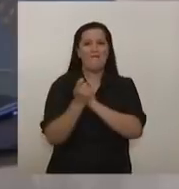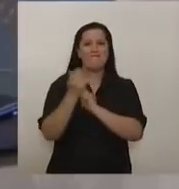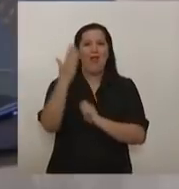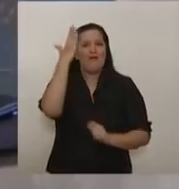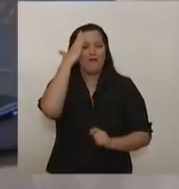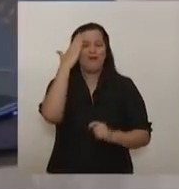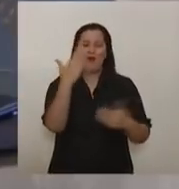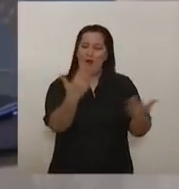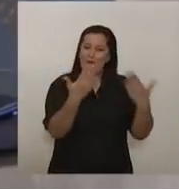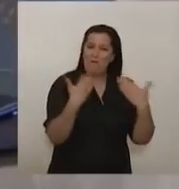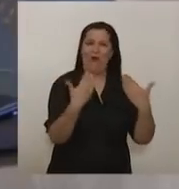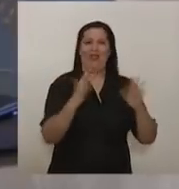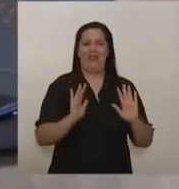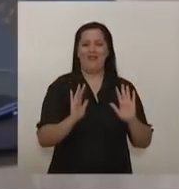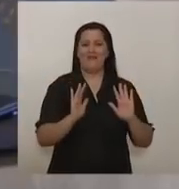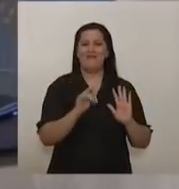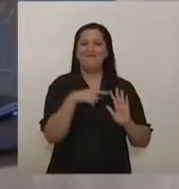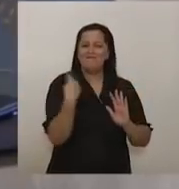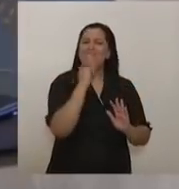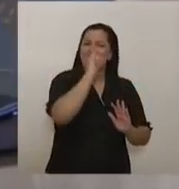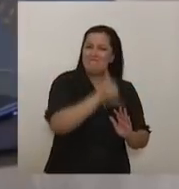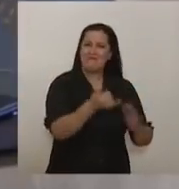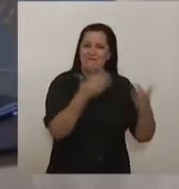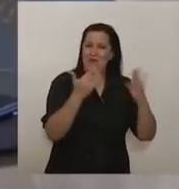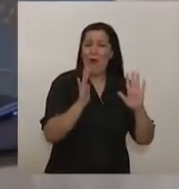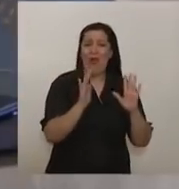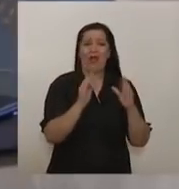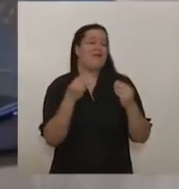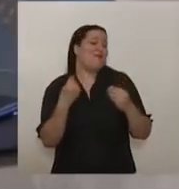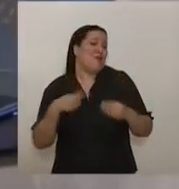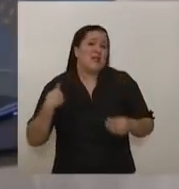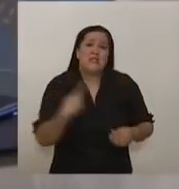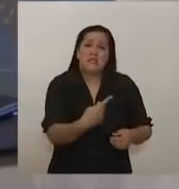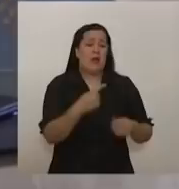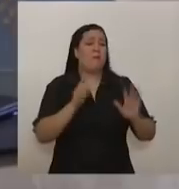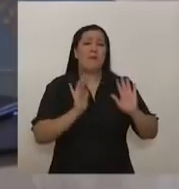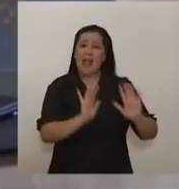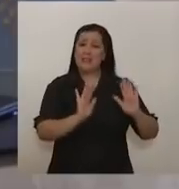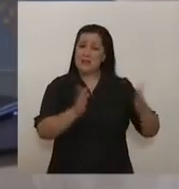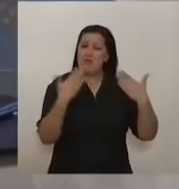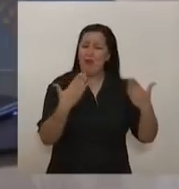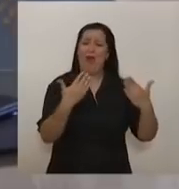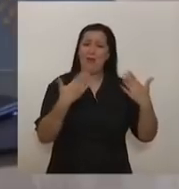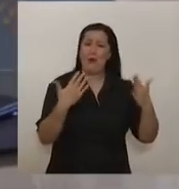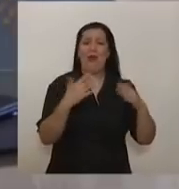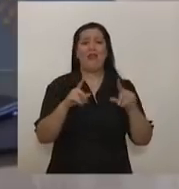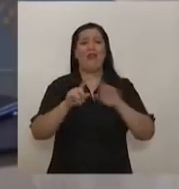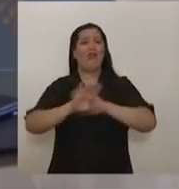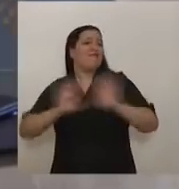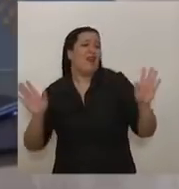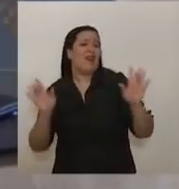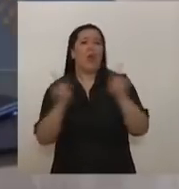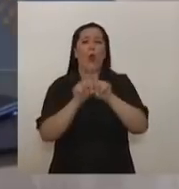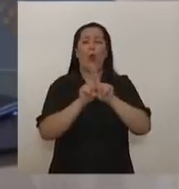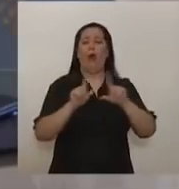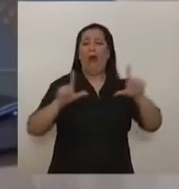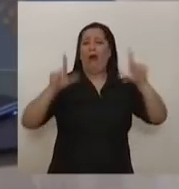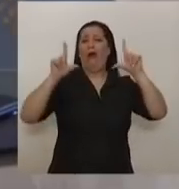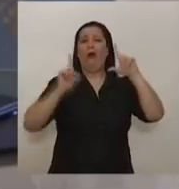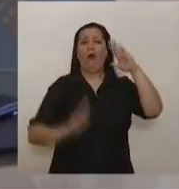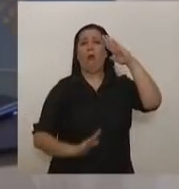del poder, que fue protagonista de muchas décadas de nuestra historia. Ya no hay lugar para